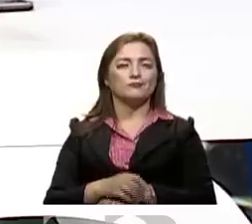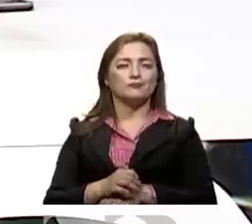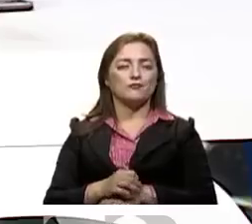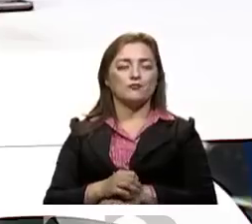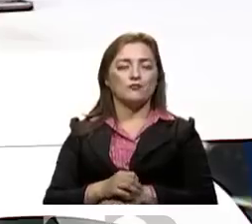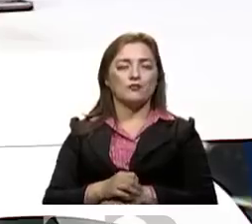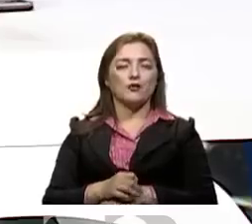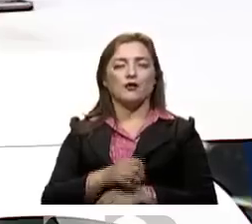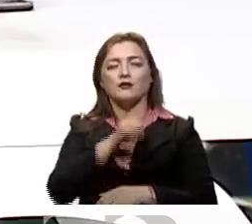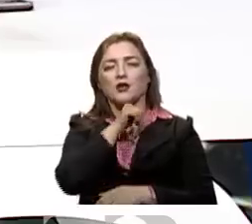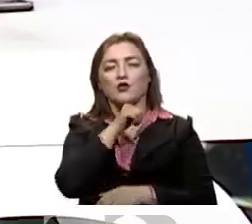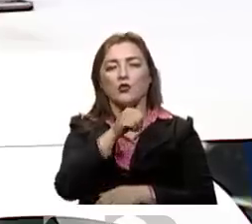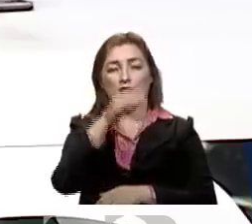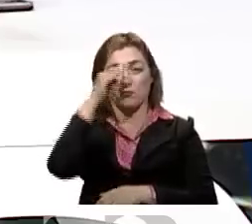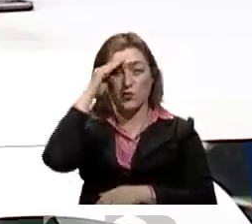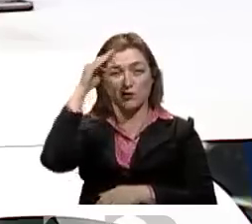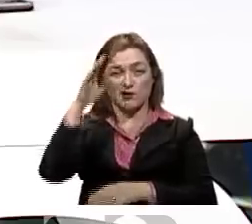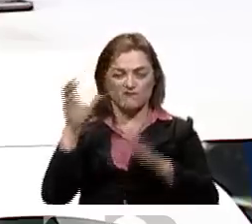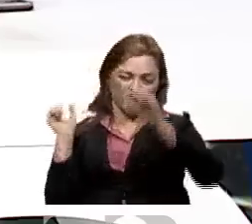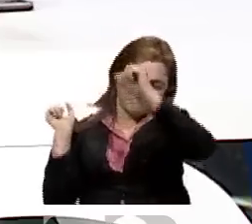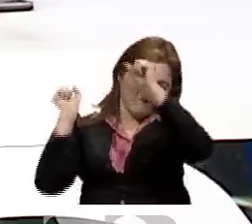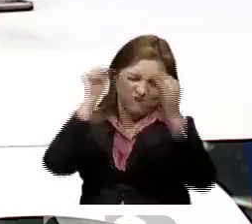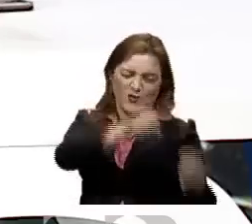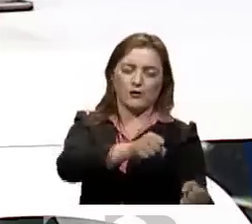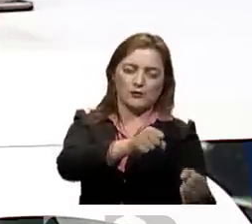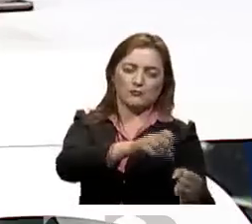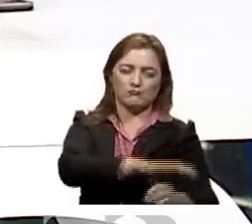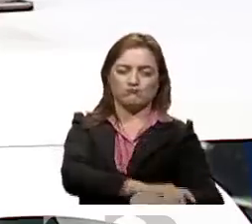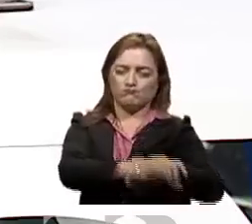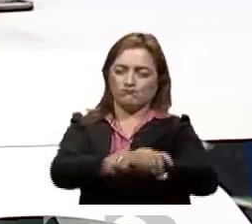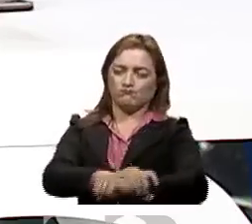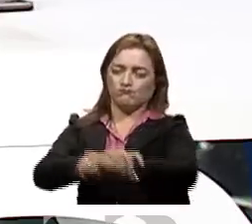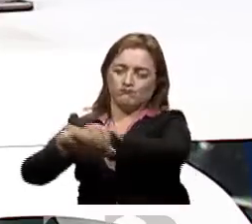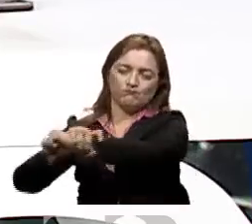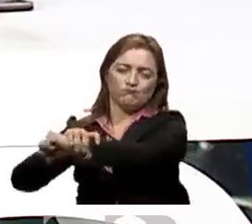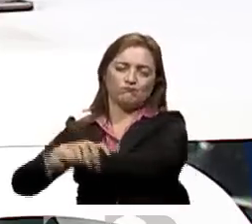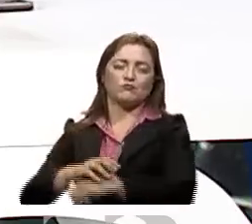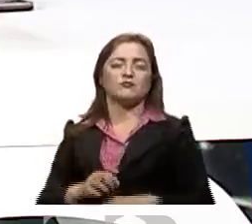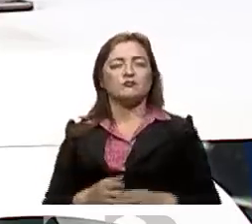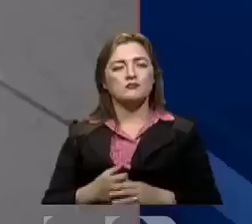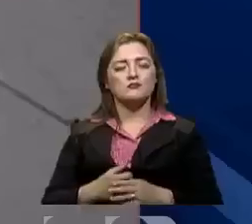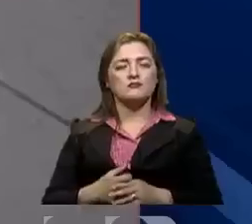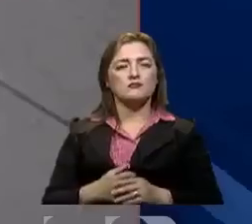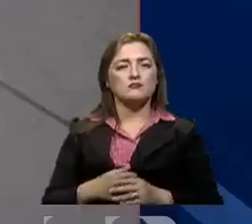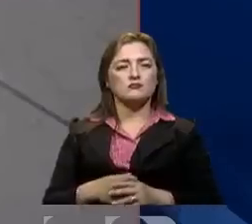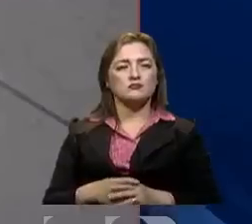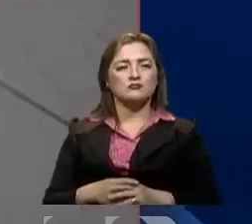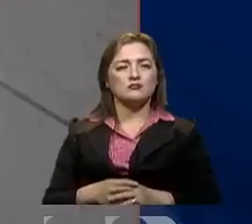que los delincuentes fueron neutralizados por la policía y puestos a órdenes de la justicia.